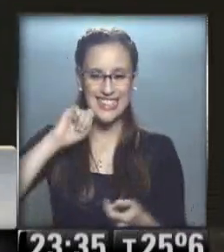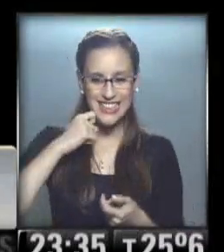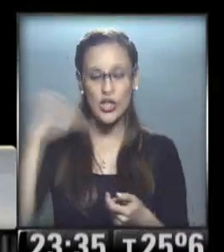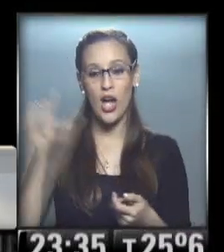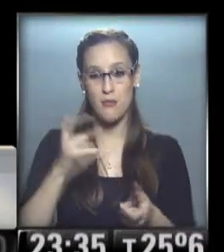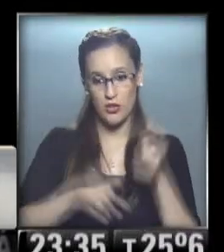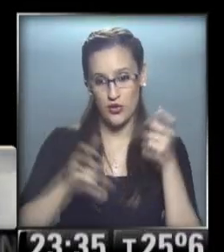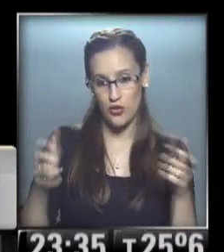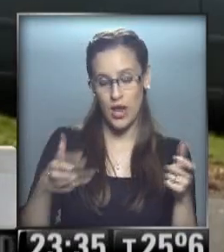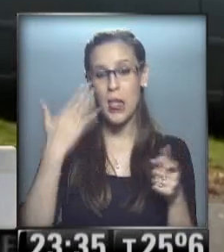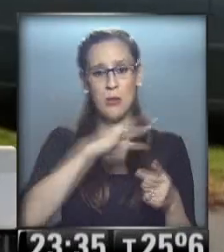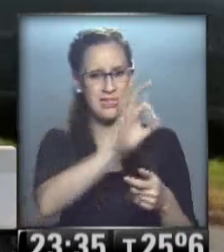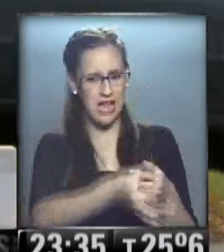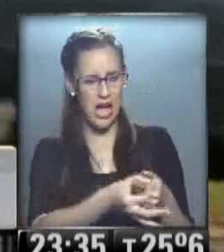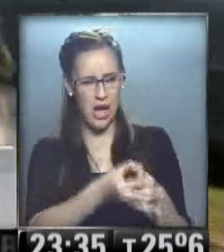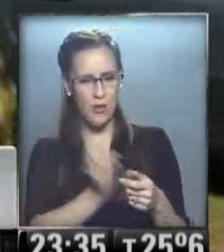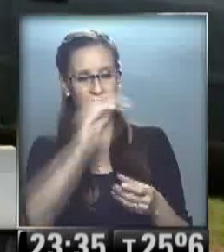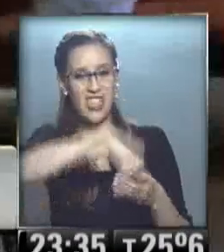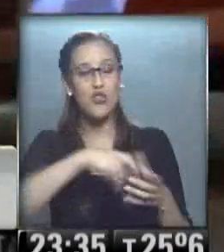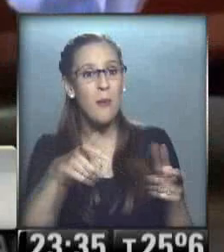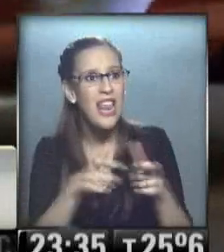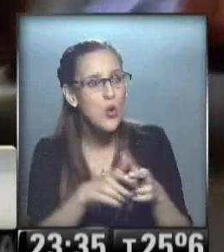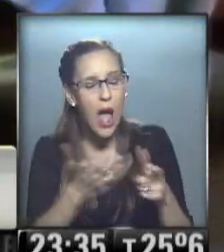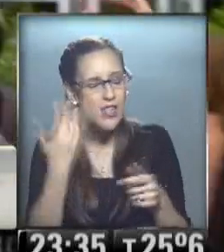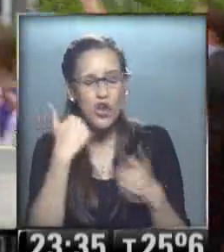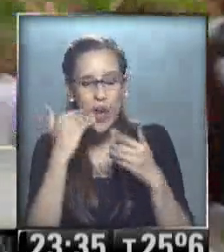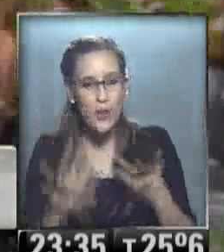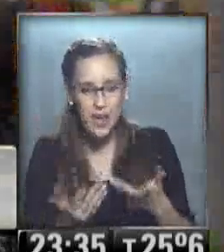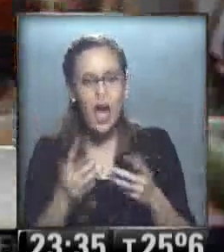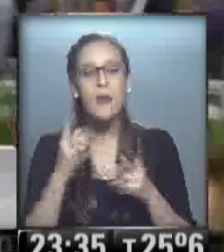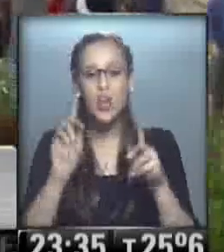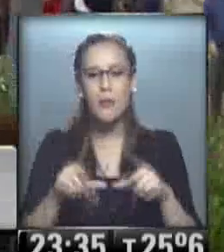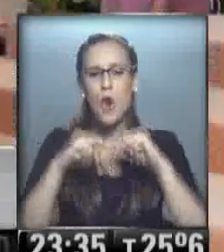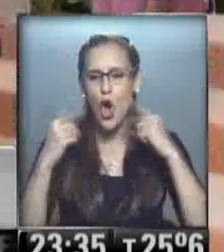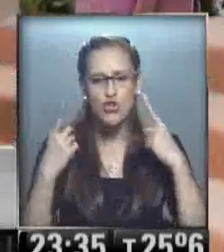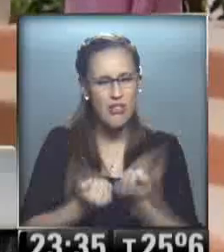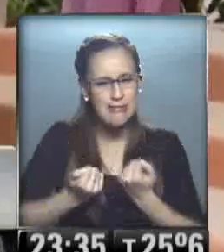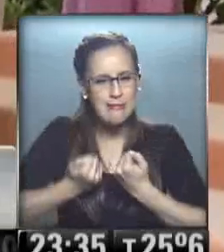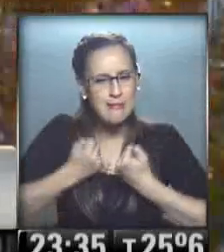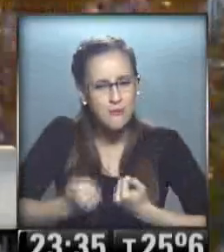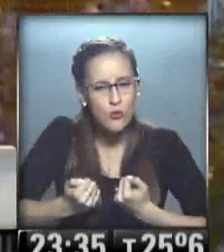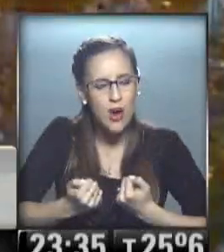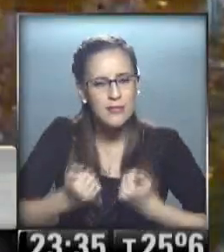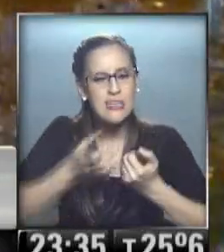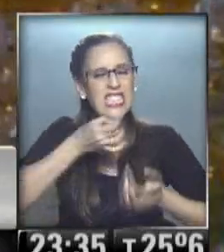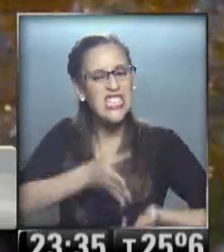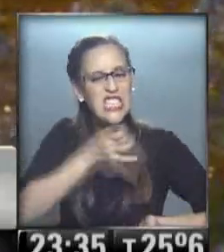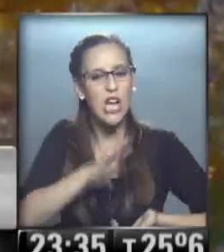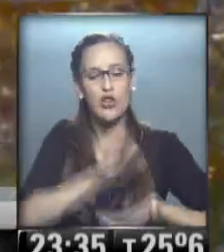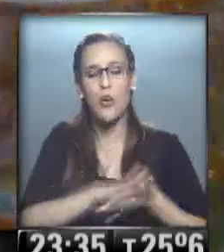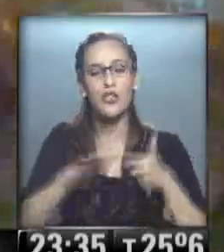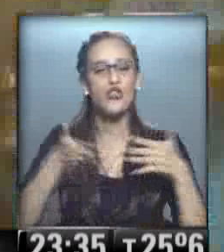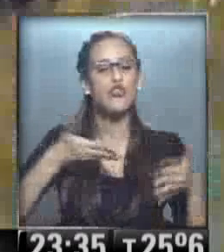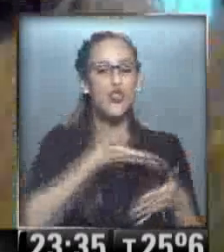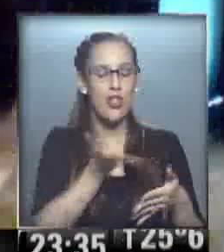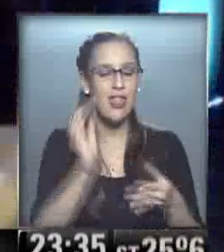personas que finalmente después se enteran que participaron de una película, pero lo que hay también es una crítica corrosiva y ácida a lo peor de la sociedad